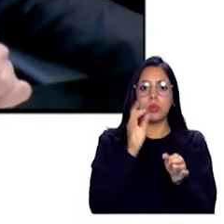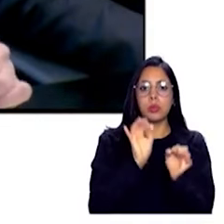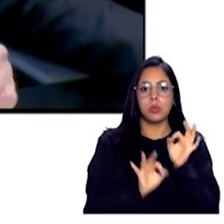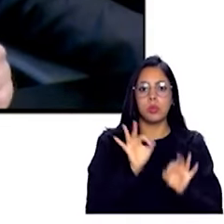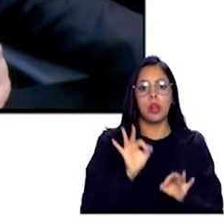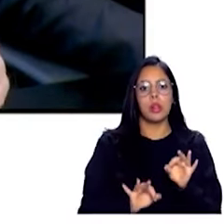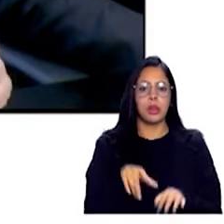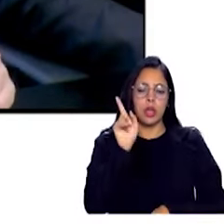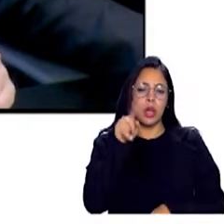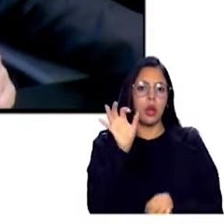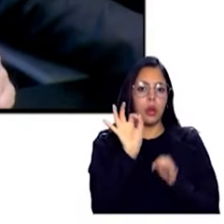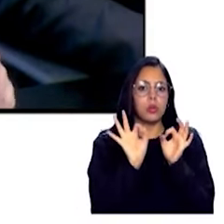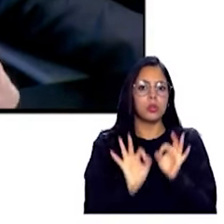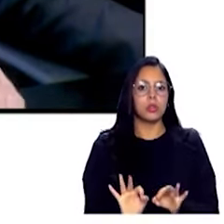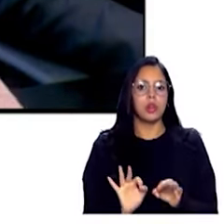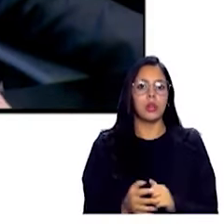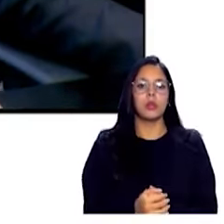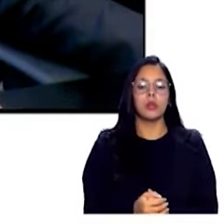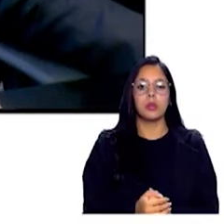Pat del